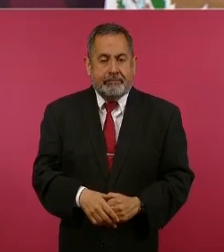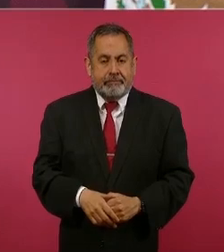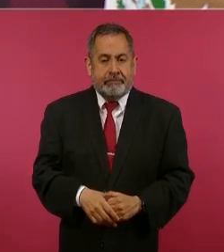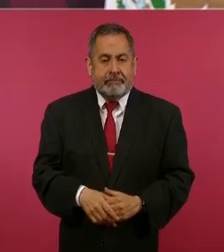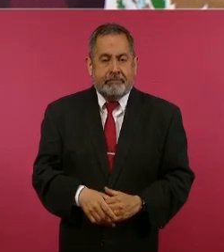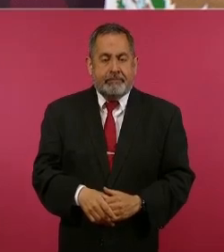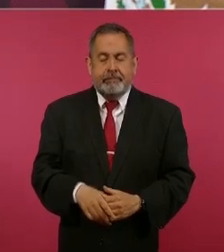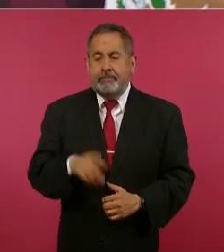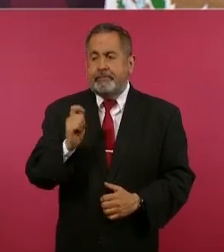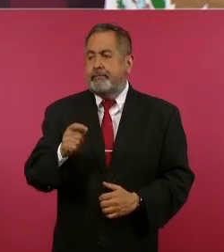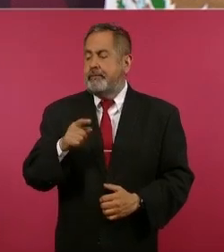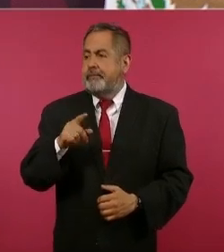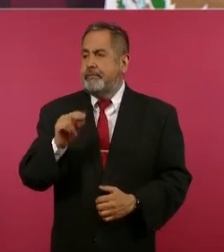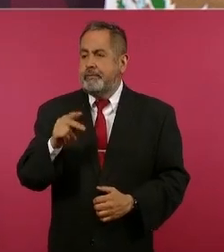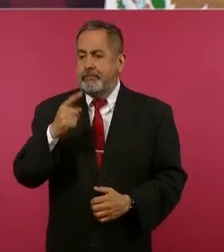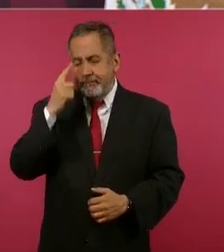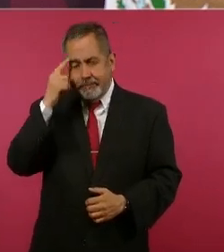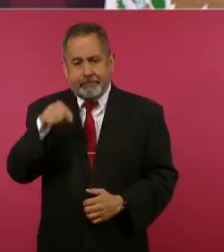tratar de ser